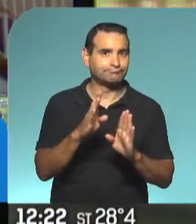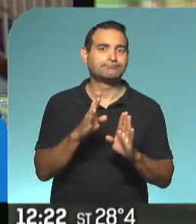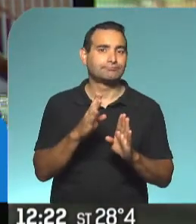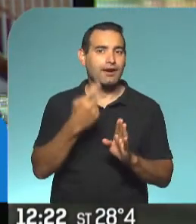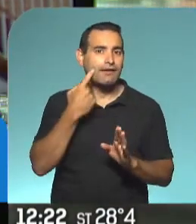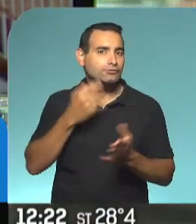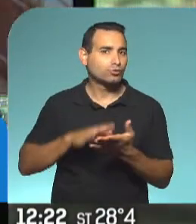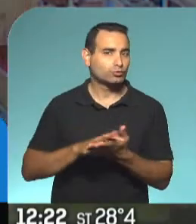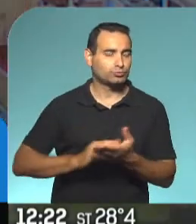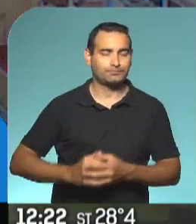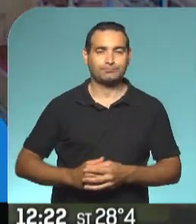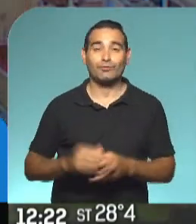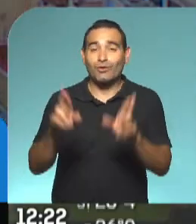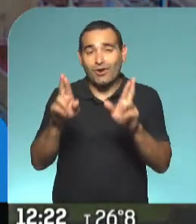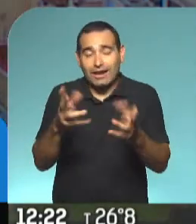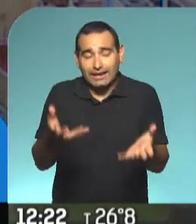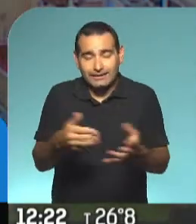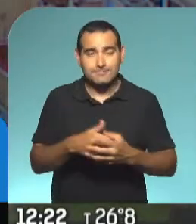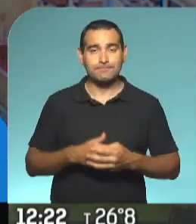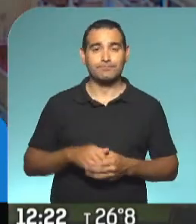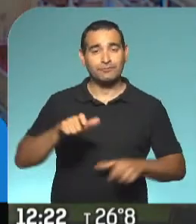la mano haya uso de ninguna ojalá que sí porque esto genera mucha mucha angustia